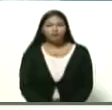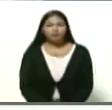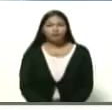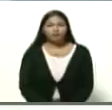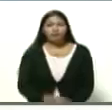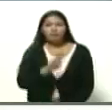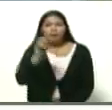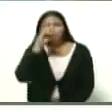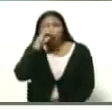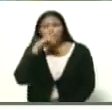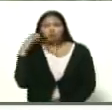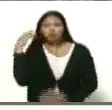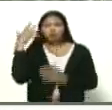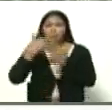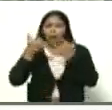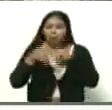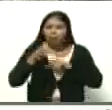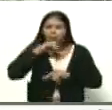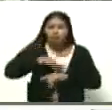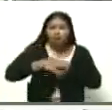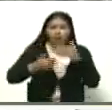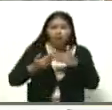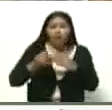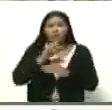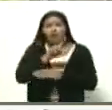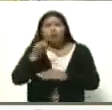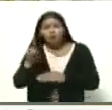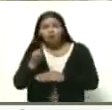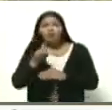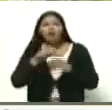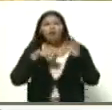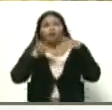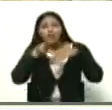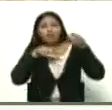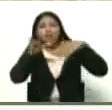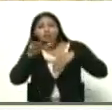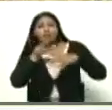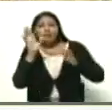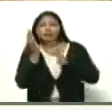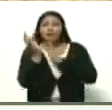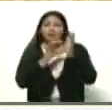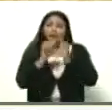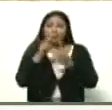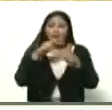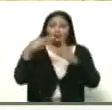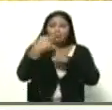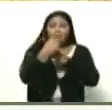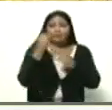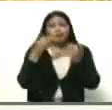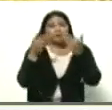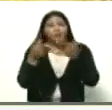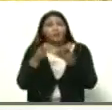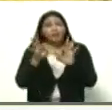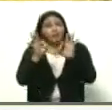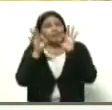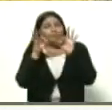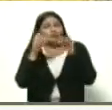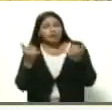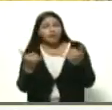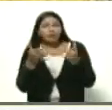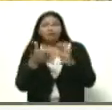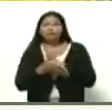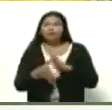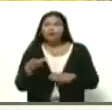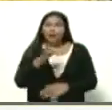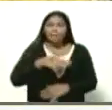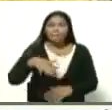años han transcurrido de los hechos históricos del 11, 12 y 13 de abril. Y 360 lleva para ustedes un especial desde